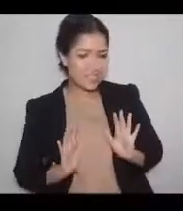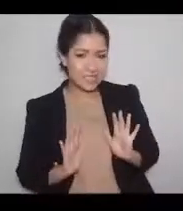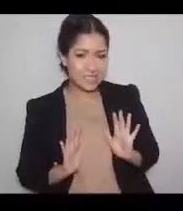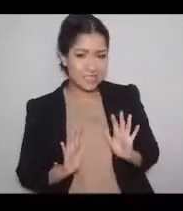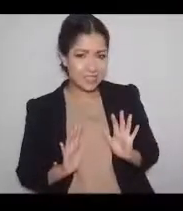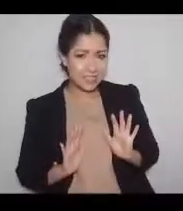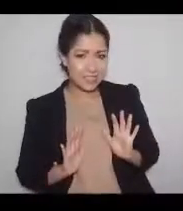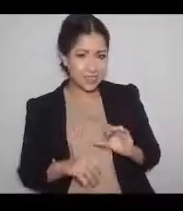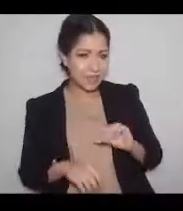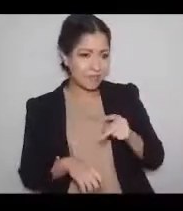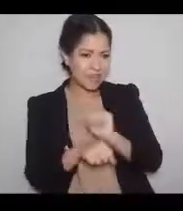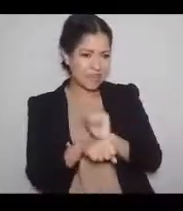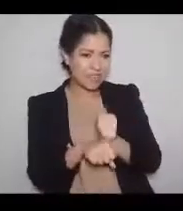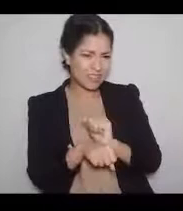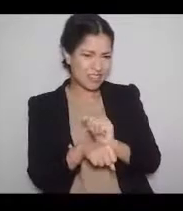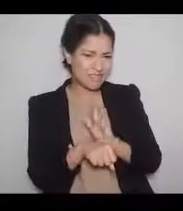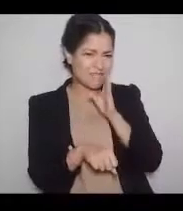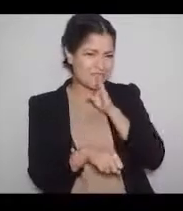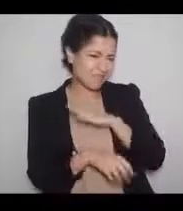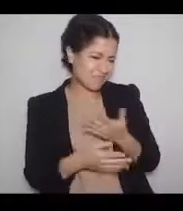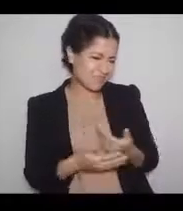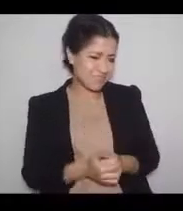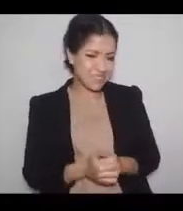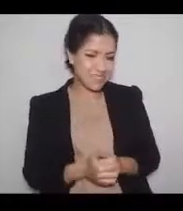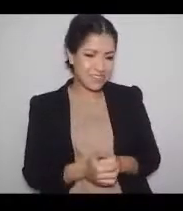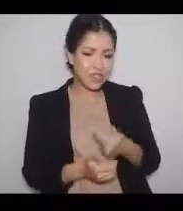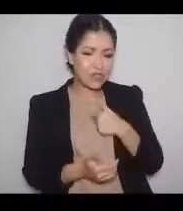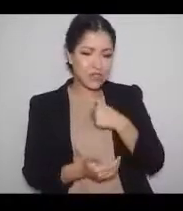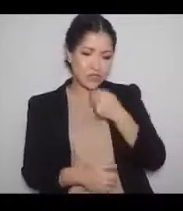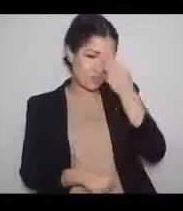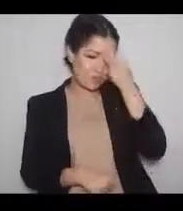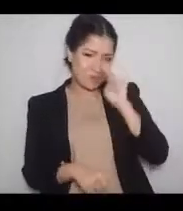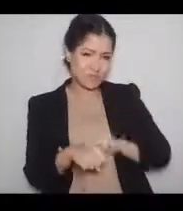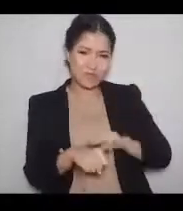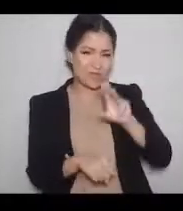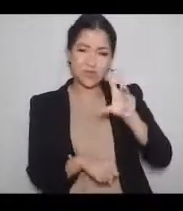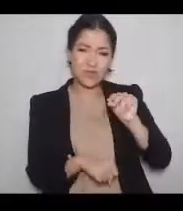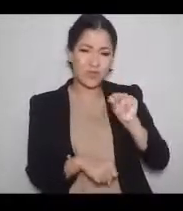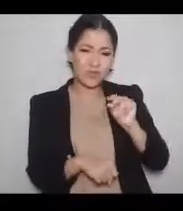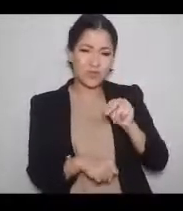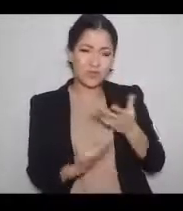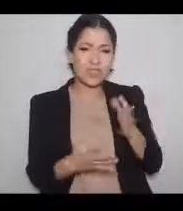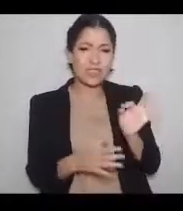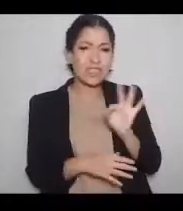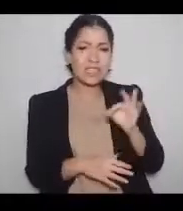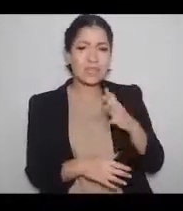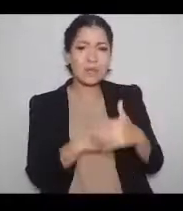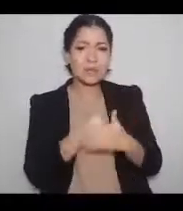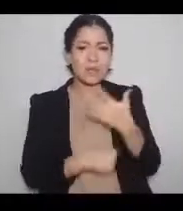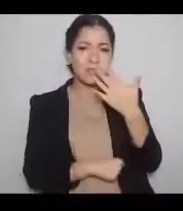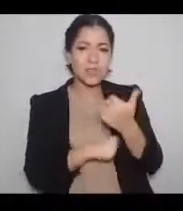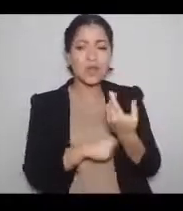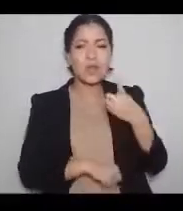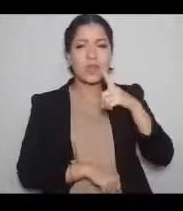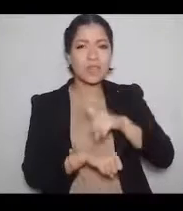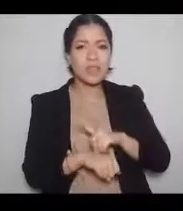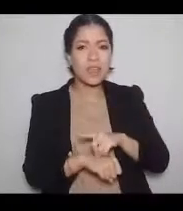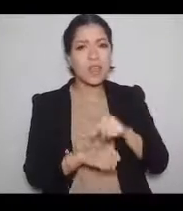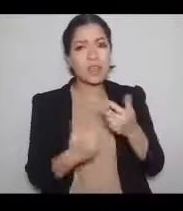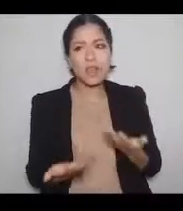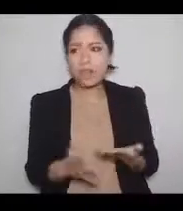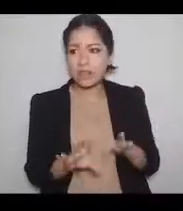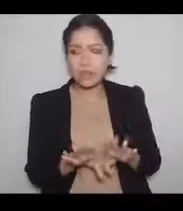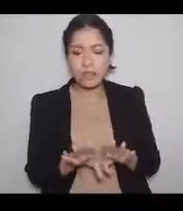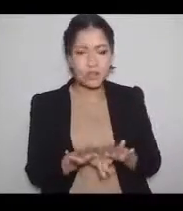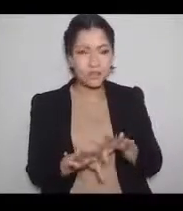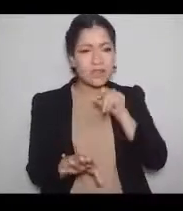No, el personaje de Kepler te está devorando. ¿Podrías dejar de hacer elevados cálculos matemáticos? No, es una